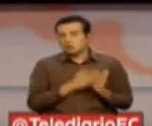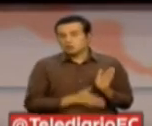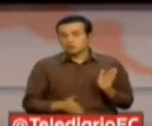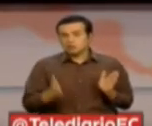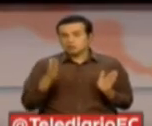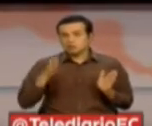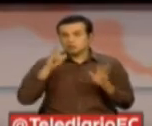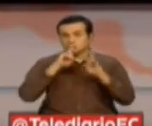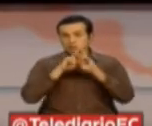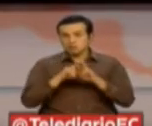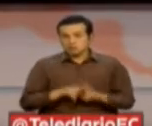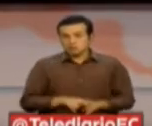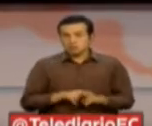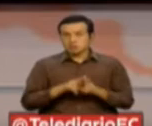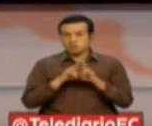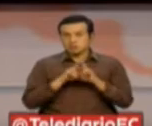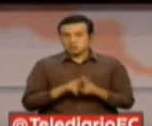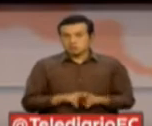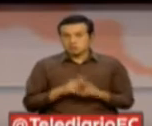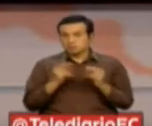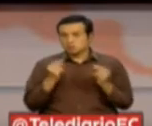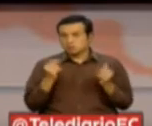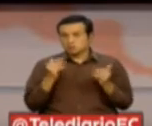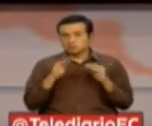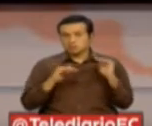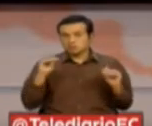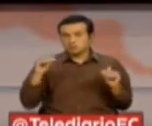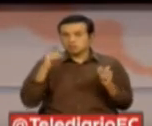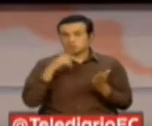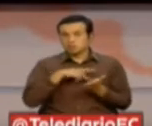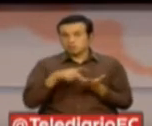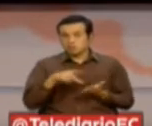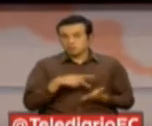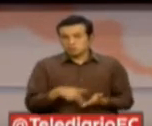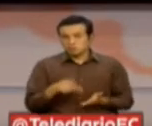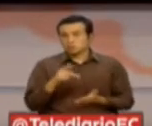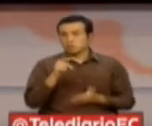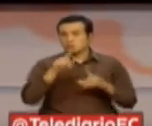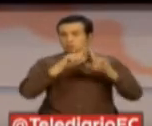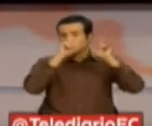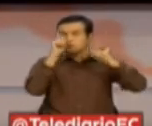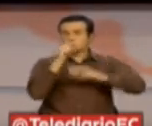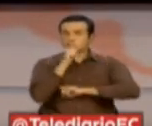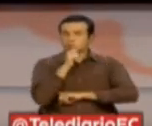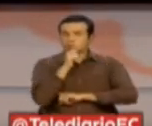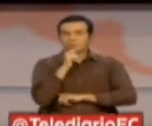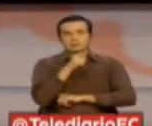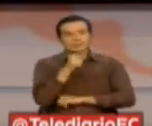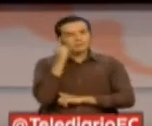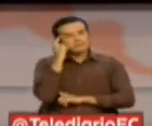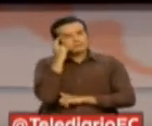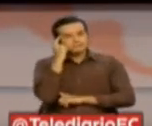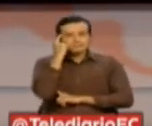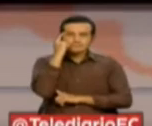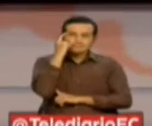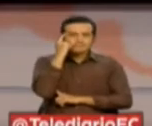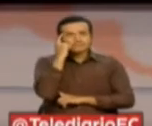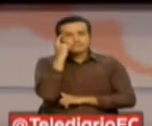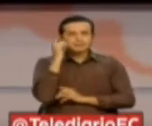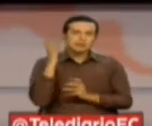partir de la revisión del el resultado de la balanza de pagos privada eso me parece que deja